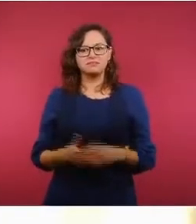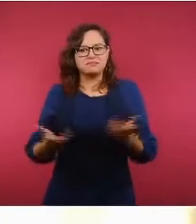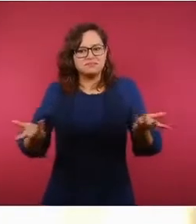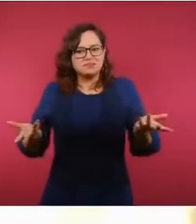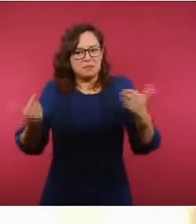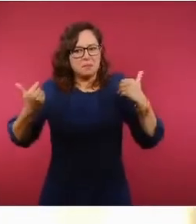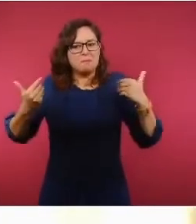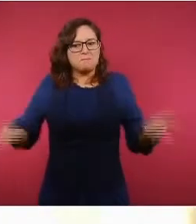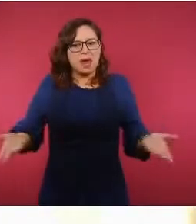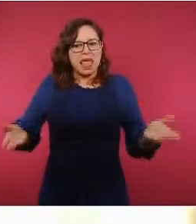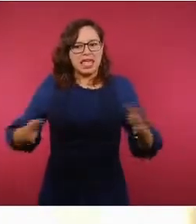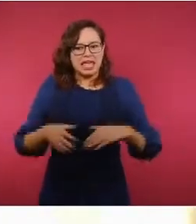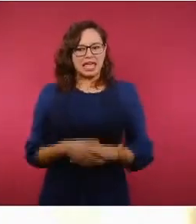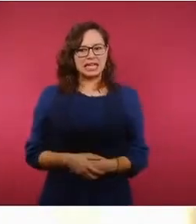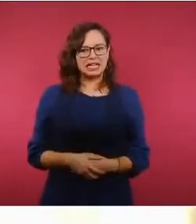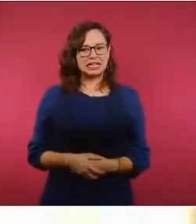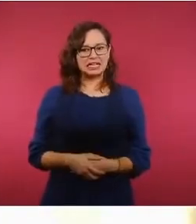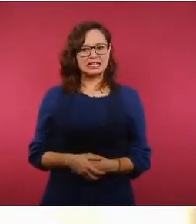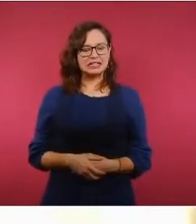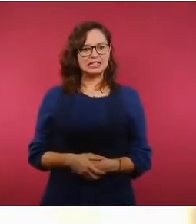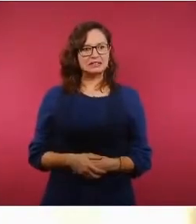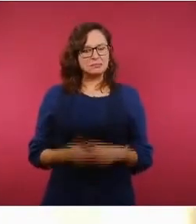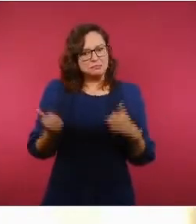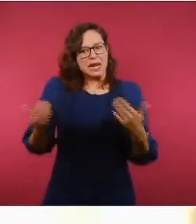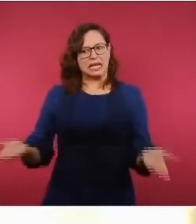es una especie de complejo